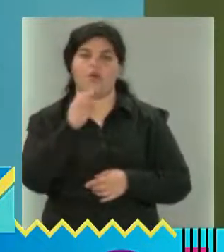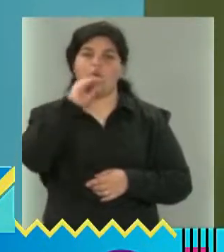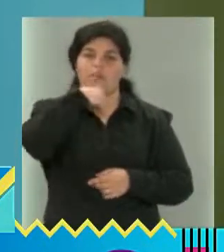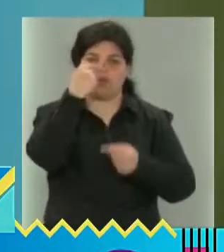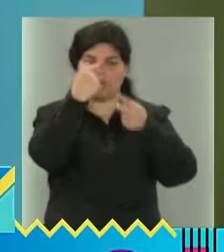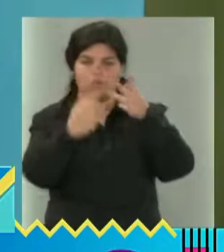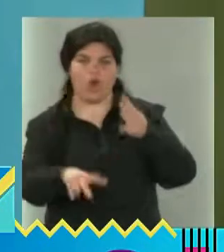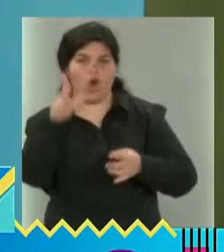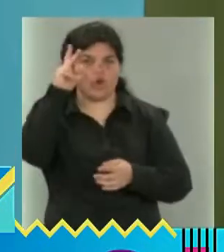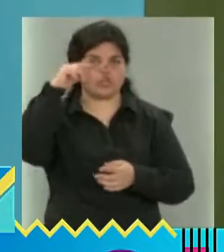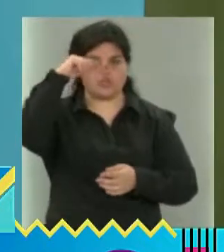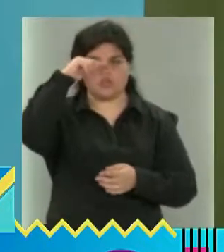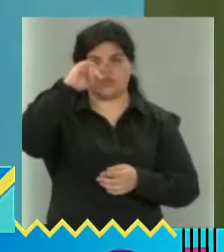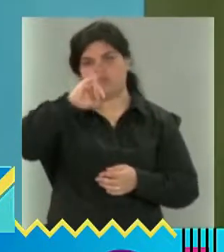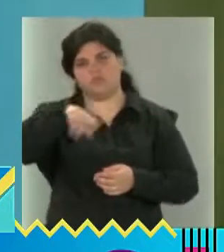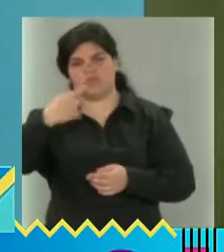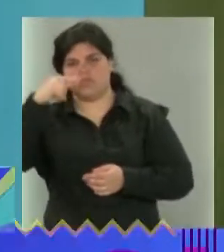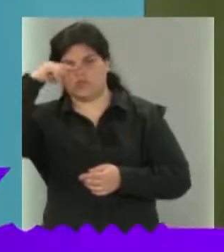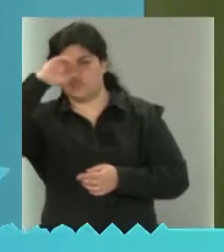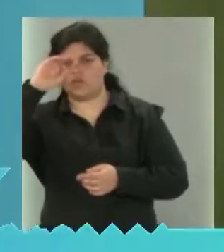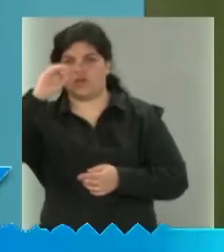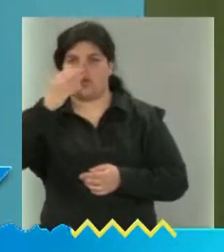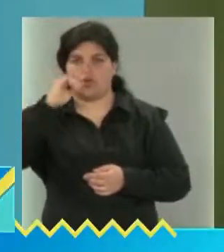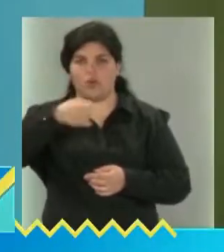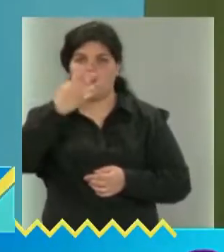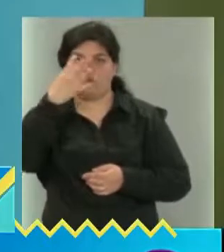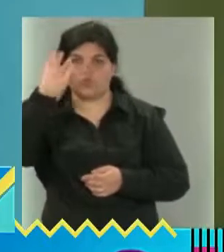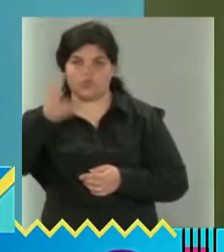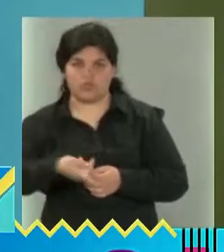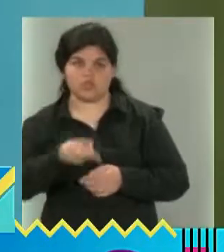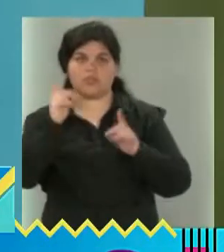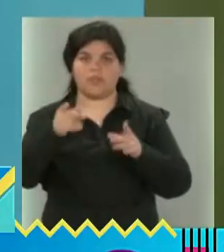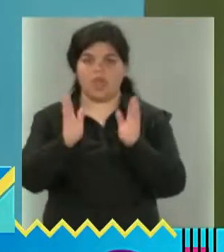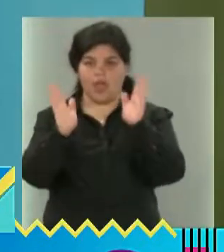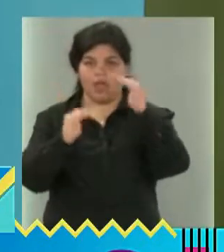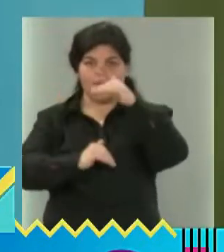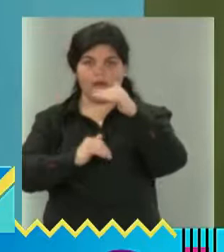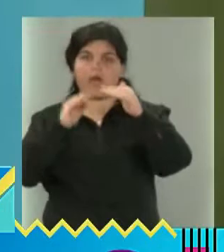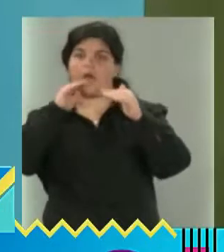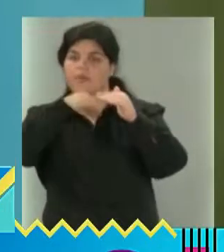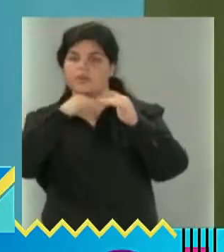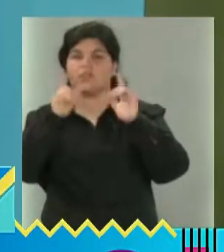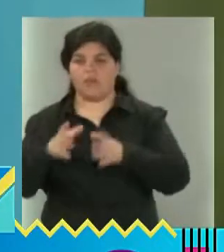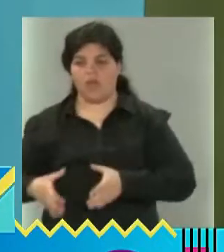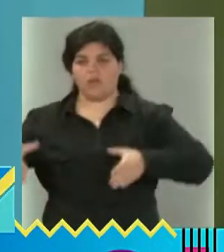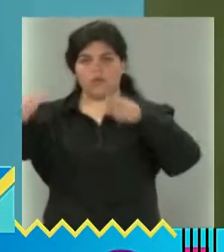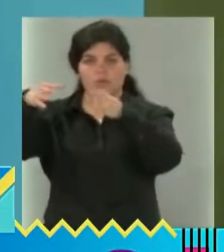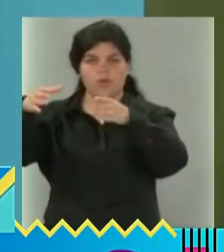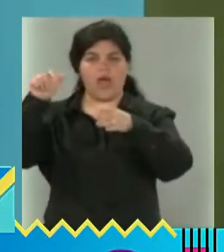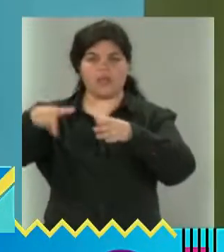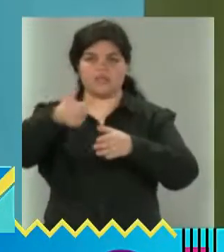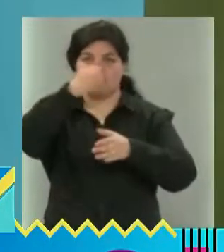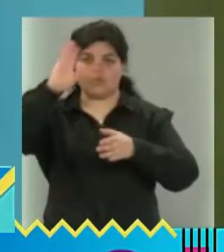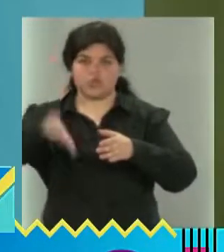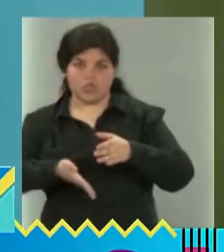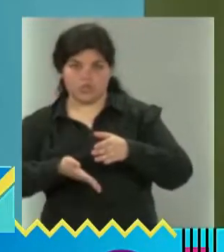del 8 y del 7,4%, y en la categoría del Tetrabric, como también la de Dama Juana, cayeron un 6%